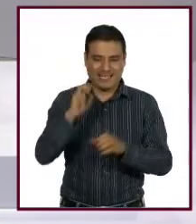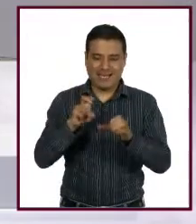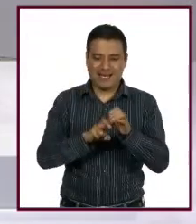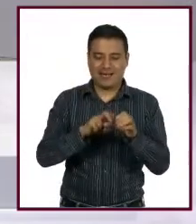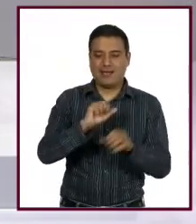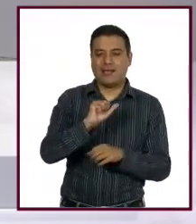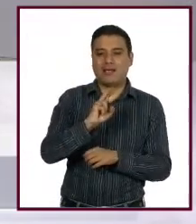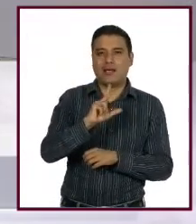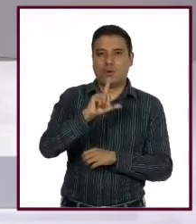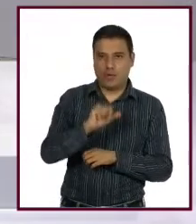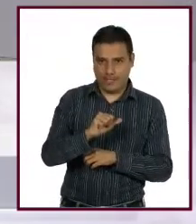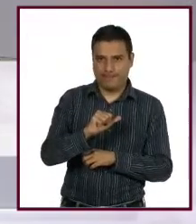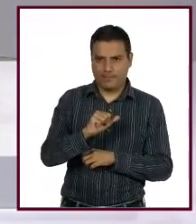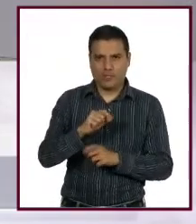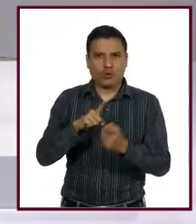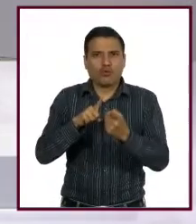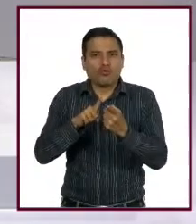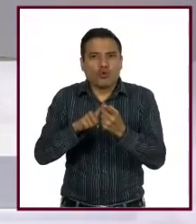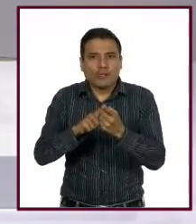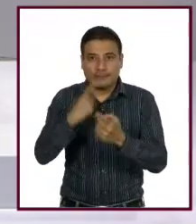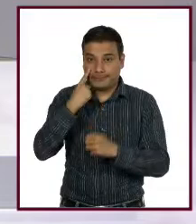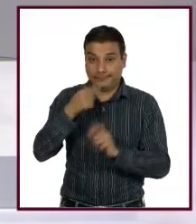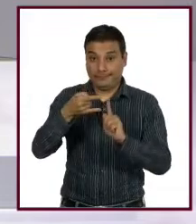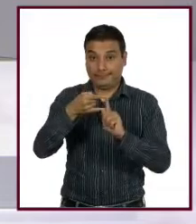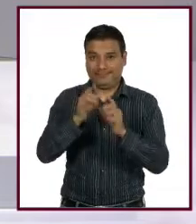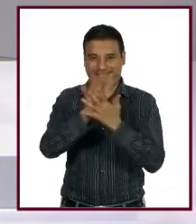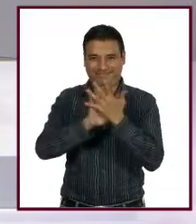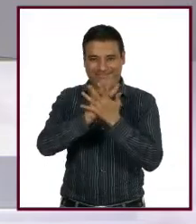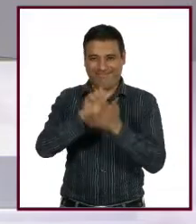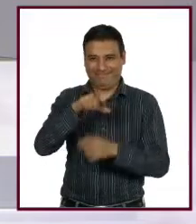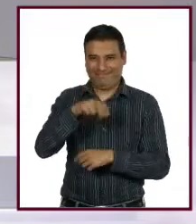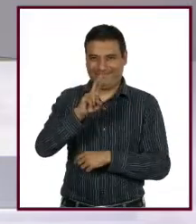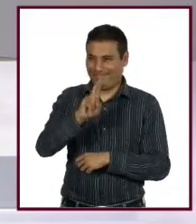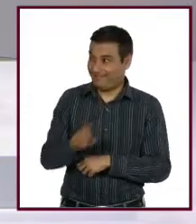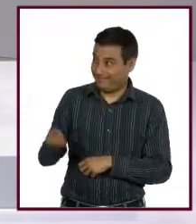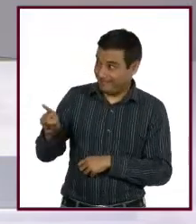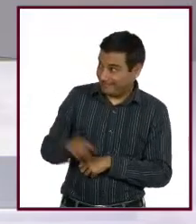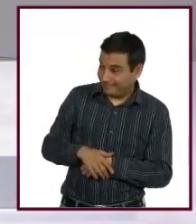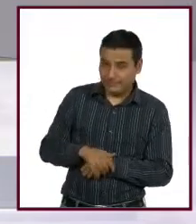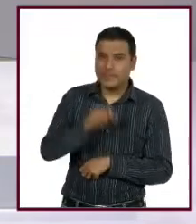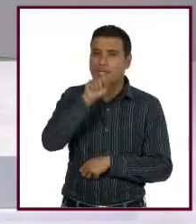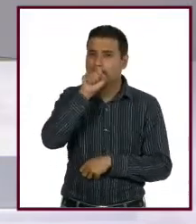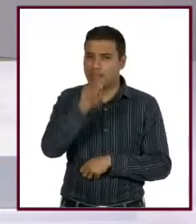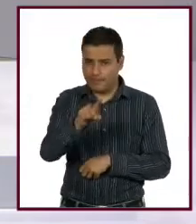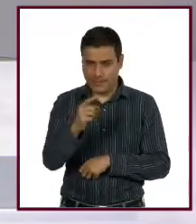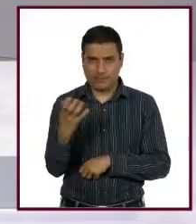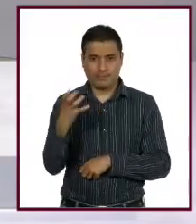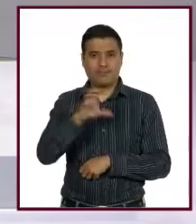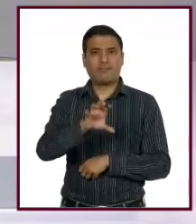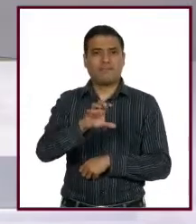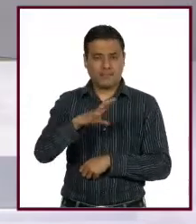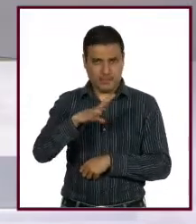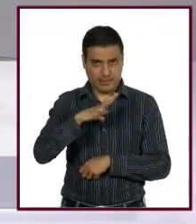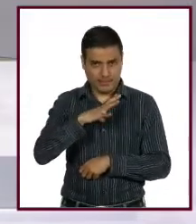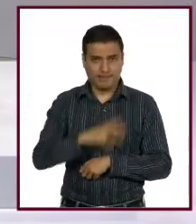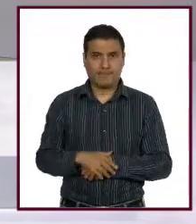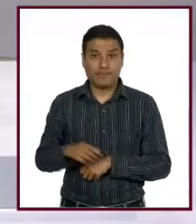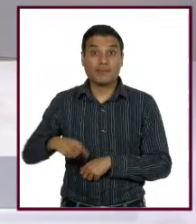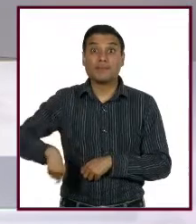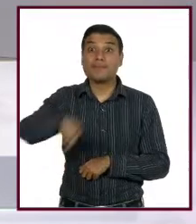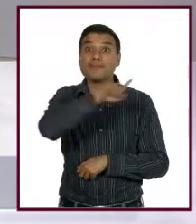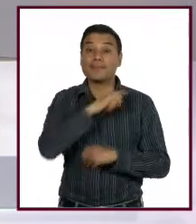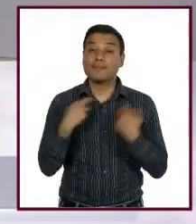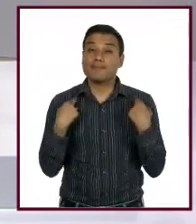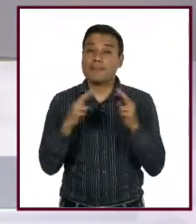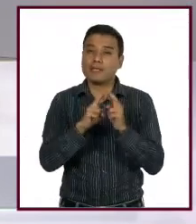está apareciendo ya en la pantalla. El enlace está en la sección de comentarios, así es que maestras y maestros, hay que estar muy